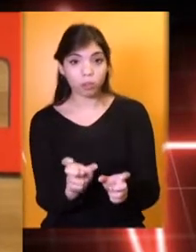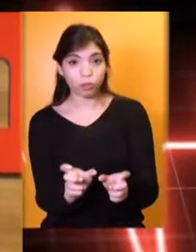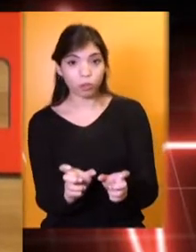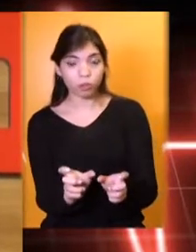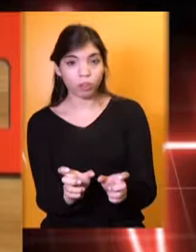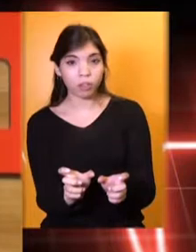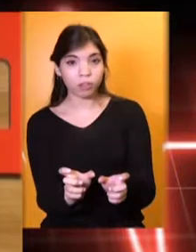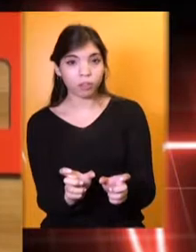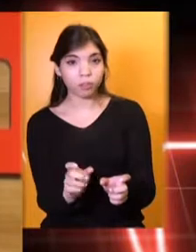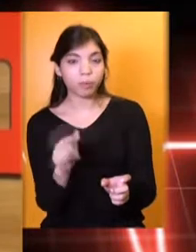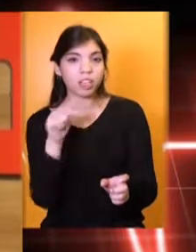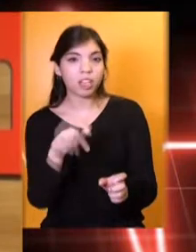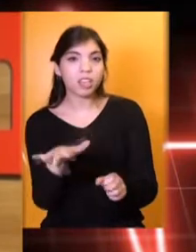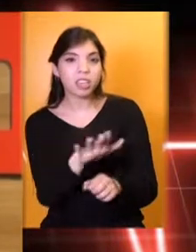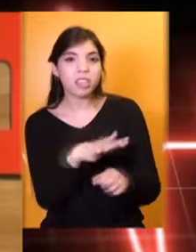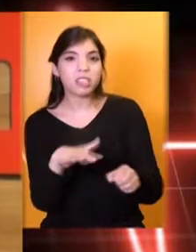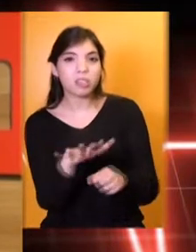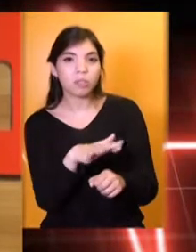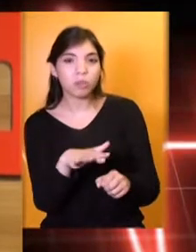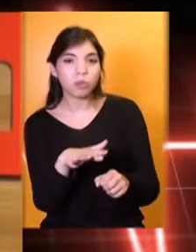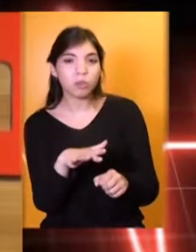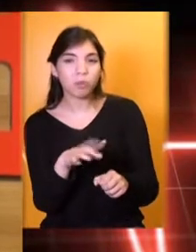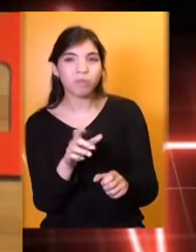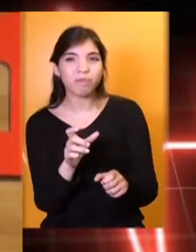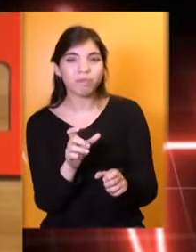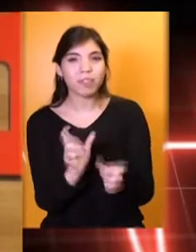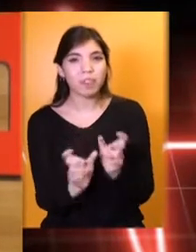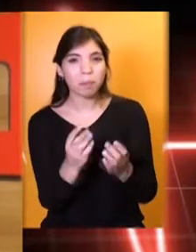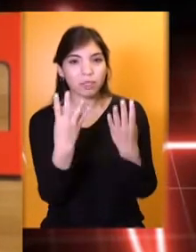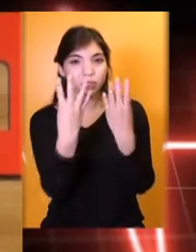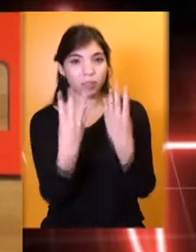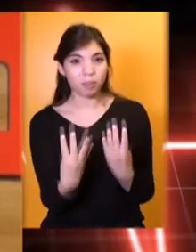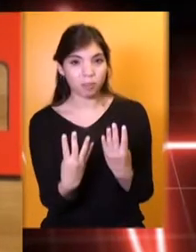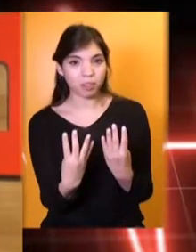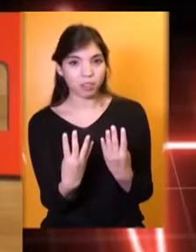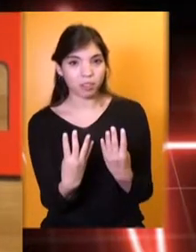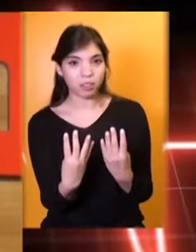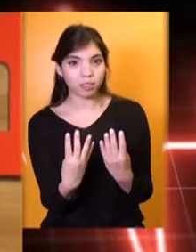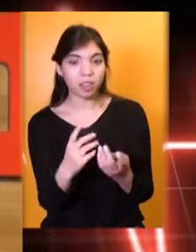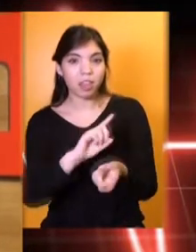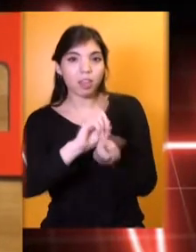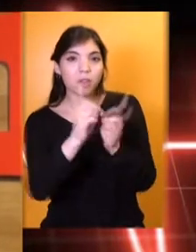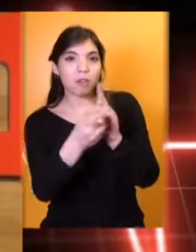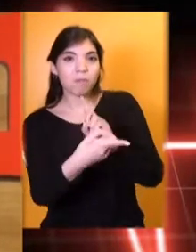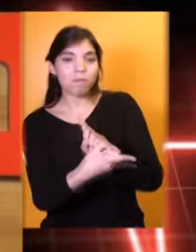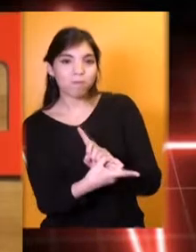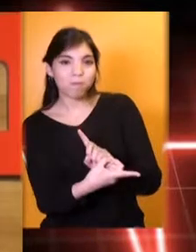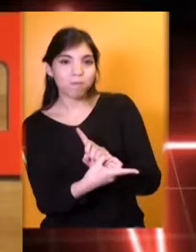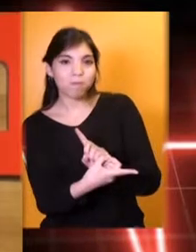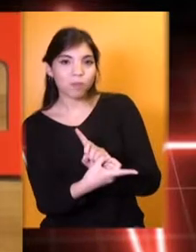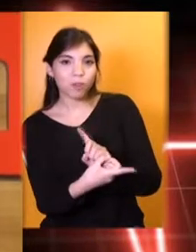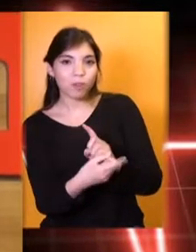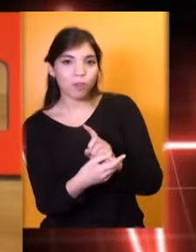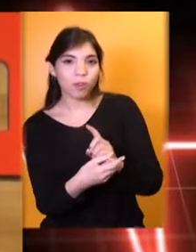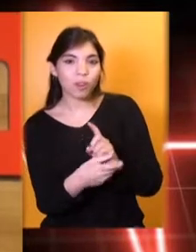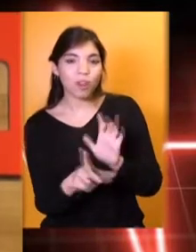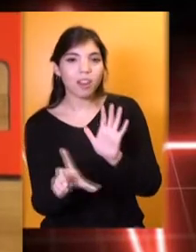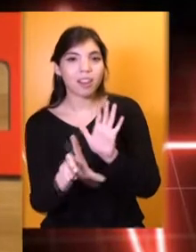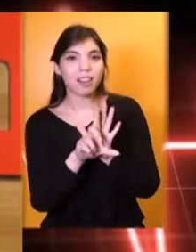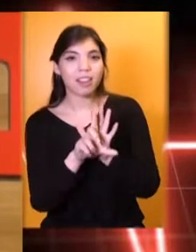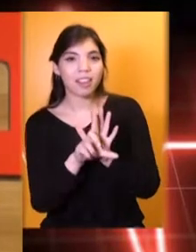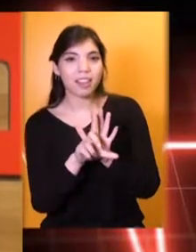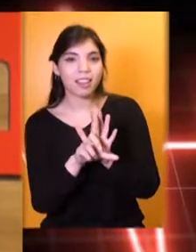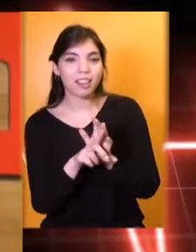obedece a que los privados de libertad, en este caso los internos, se les cambió el espíritu de la ley de la libertad